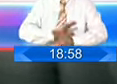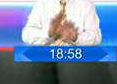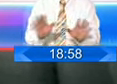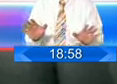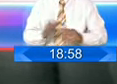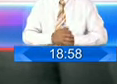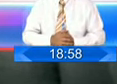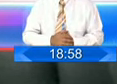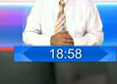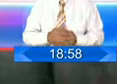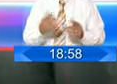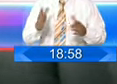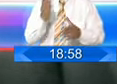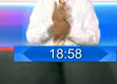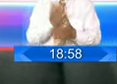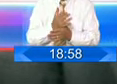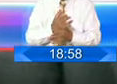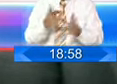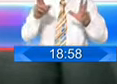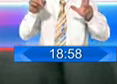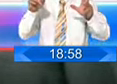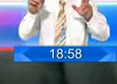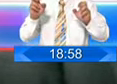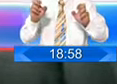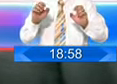diciendo como un término un poco extremo,